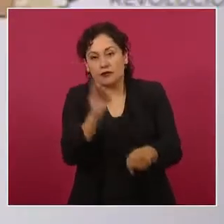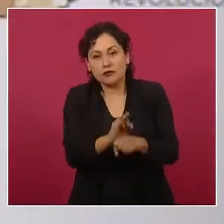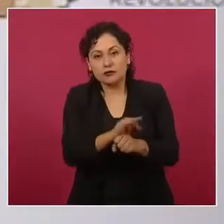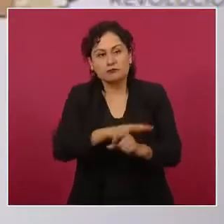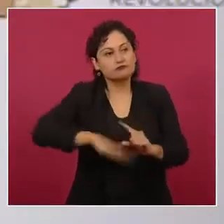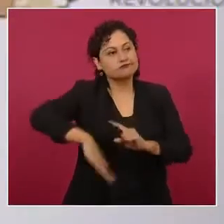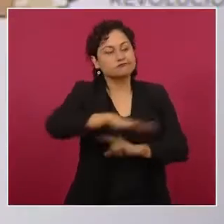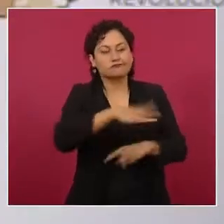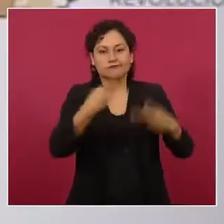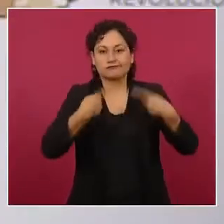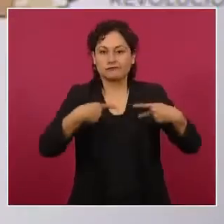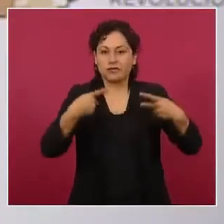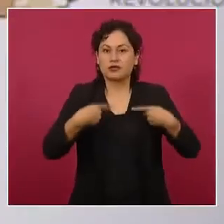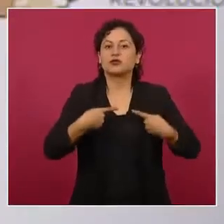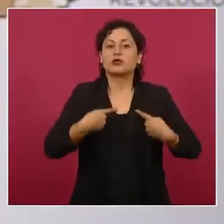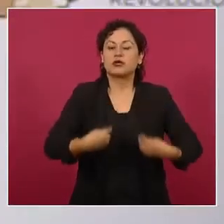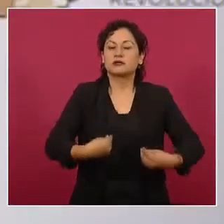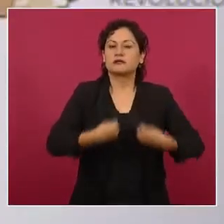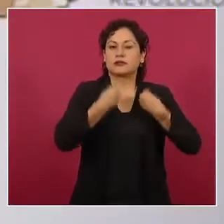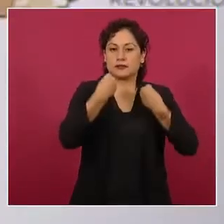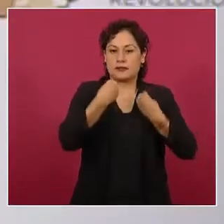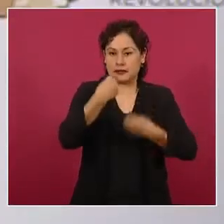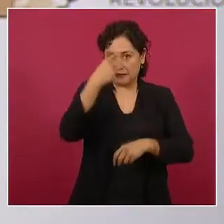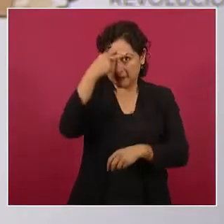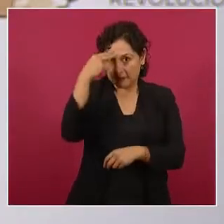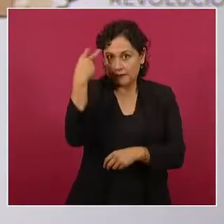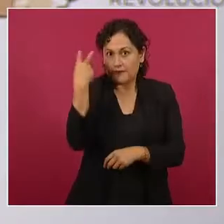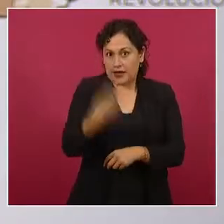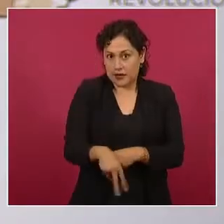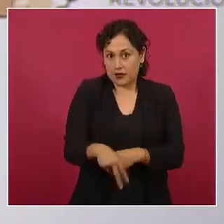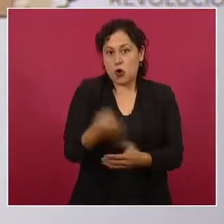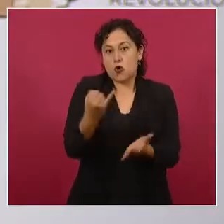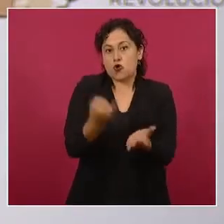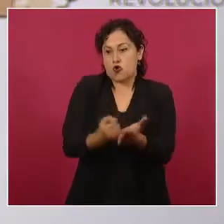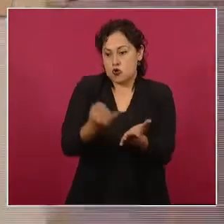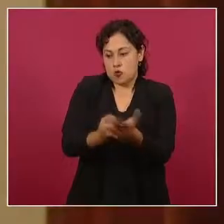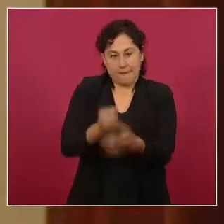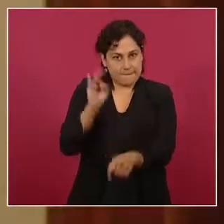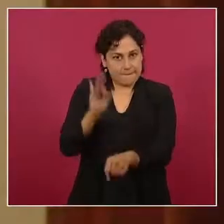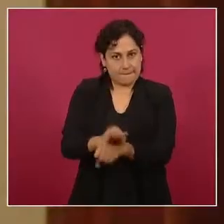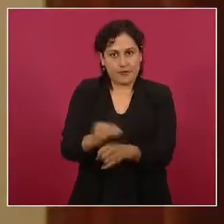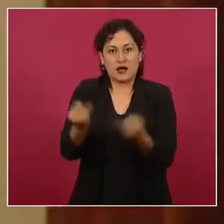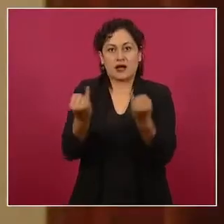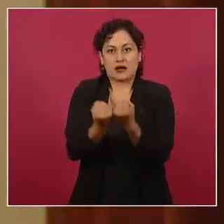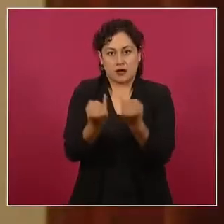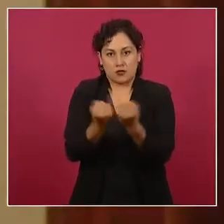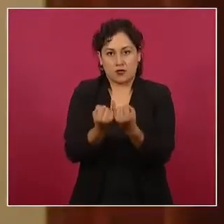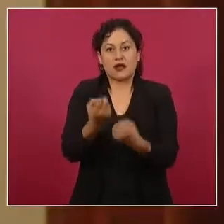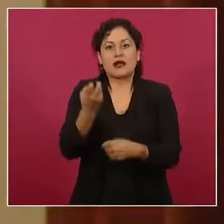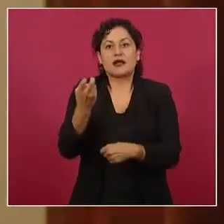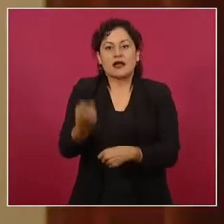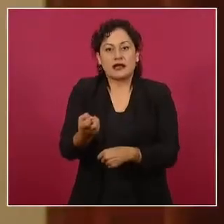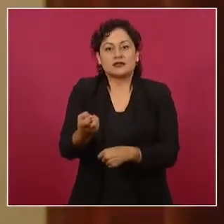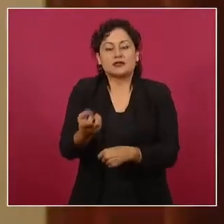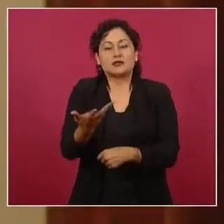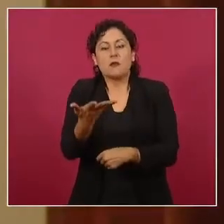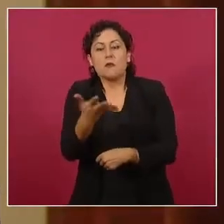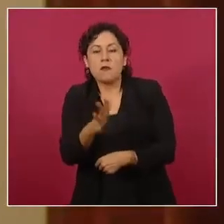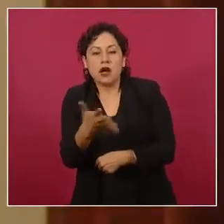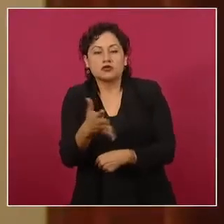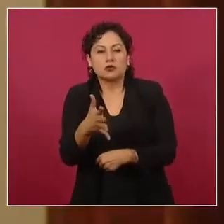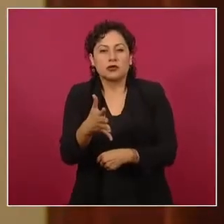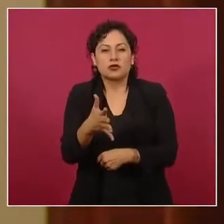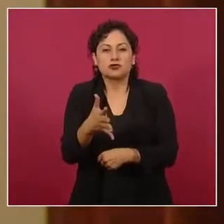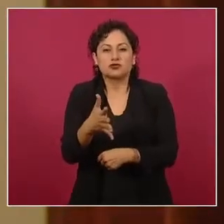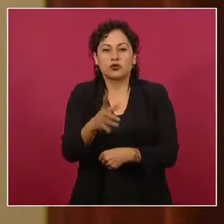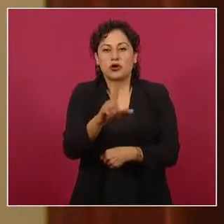familiar y los recursos fiscales en México, representan casi el 100% de los recursos